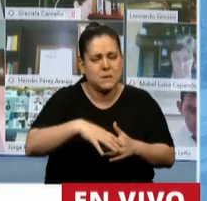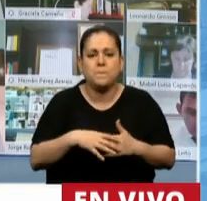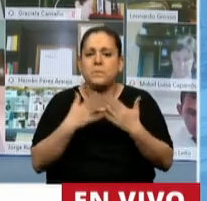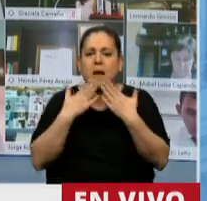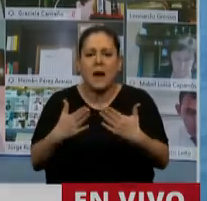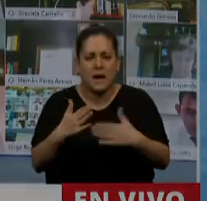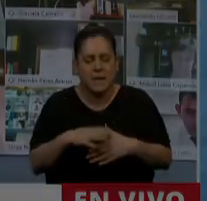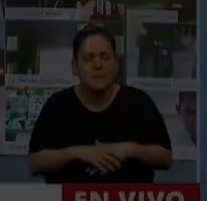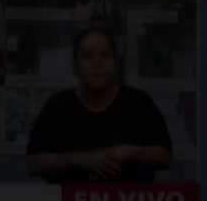Gracias, diputado.